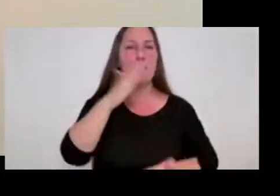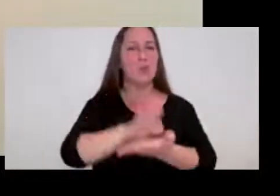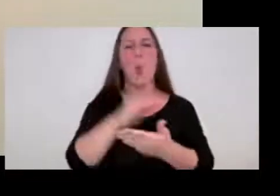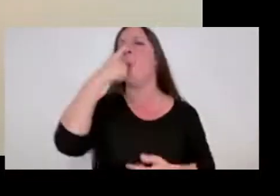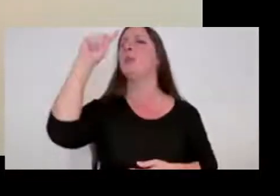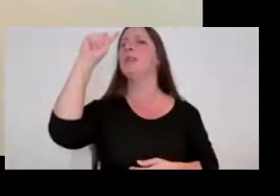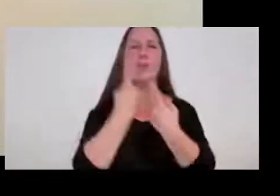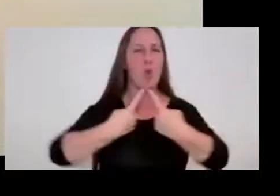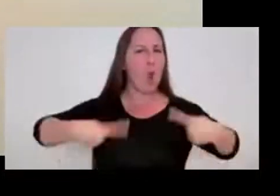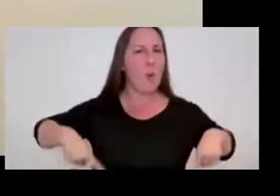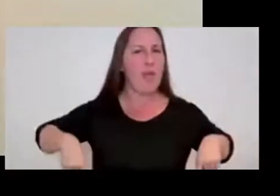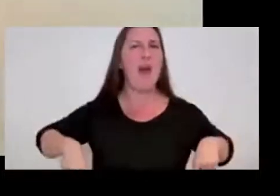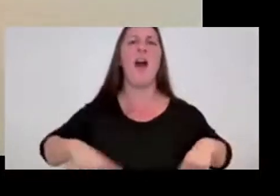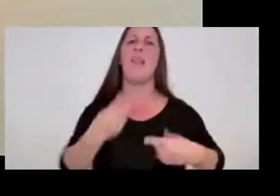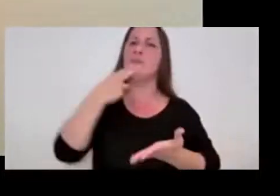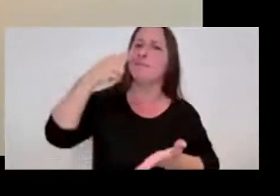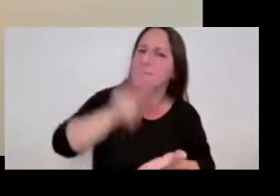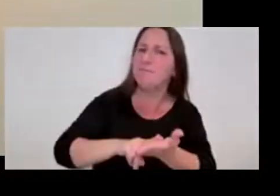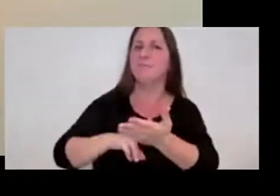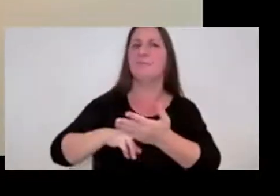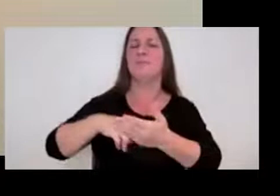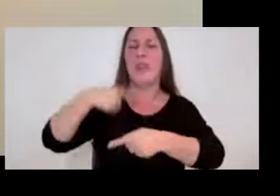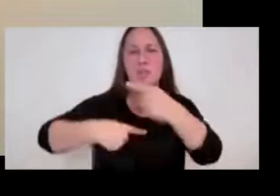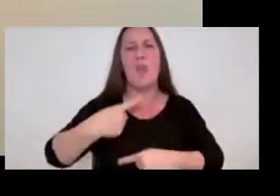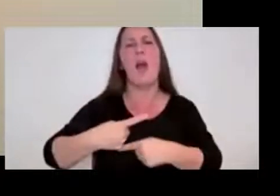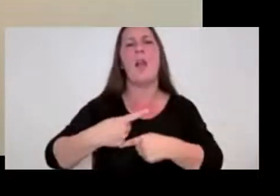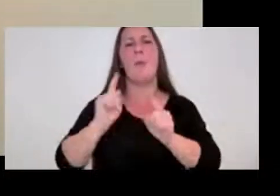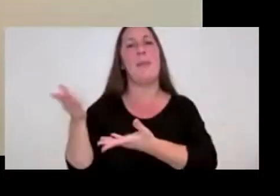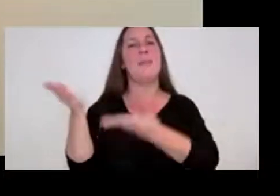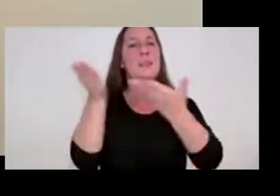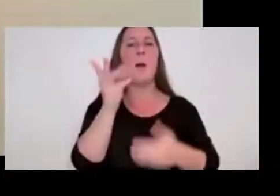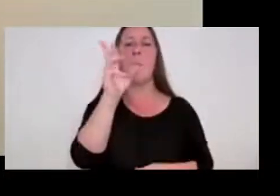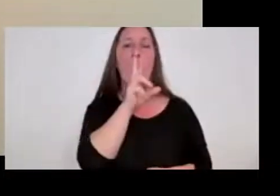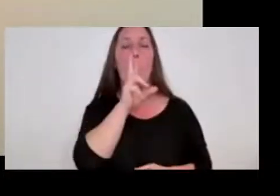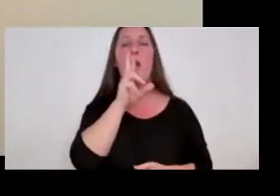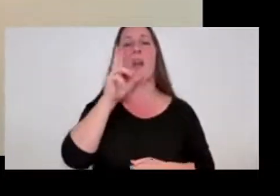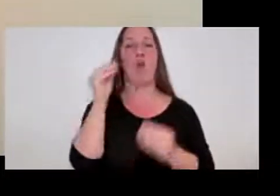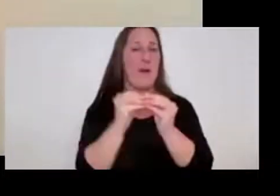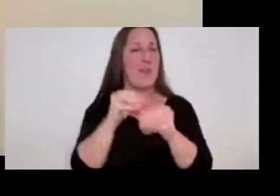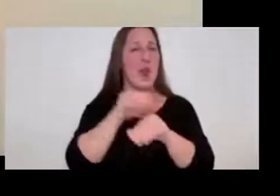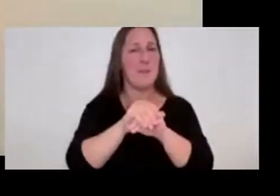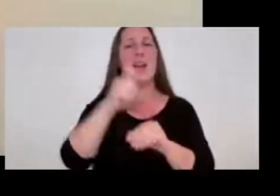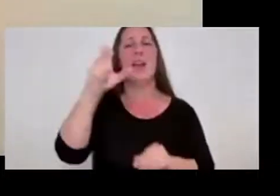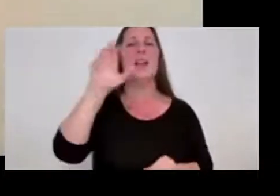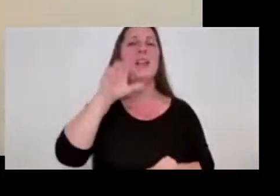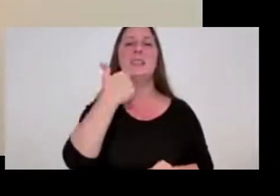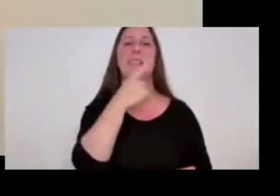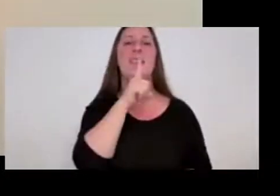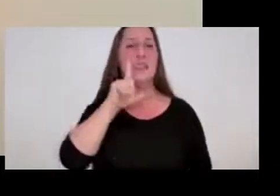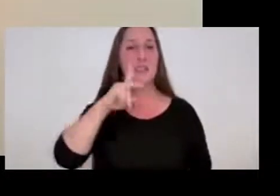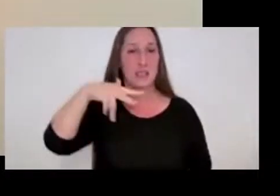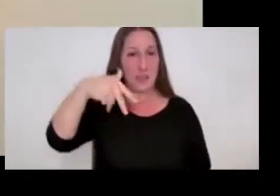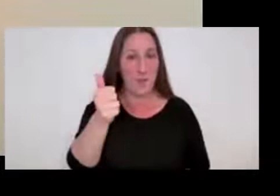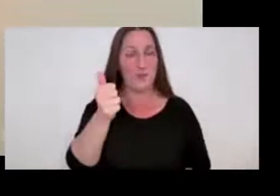novedades tributarias y previsionales que van a ser presentadas por nuestra compañera y amiga, la doctora Cristina Mancilla, y luego